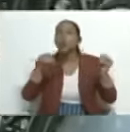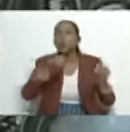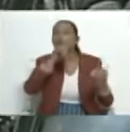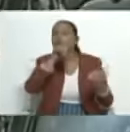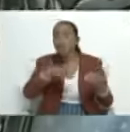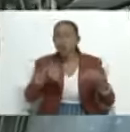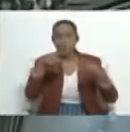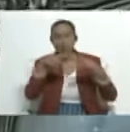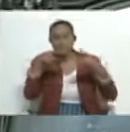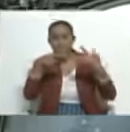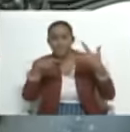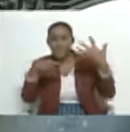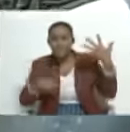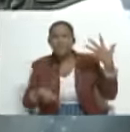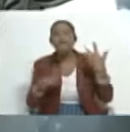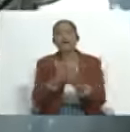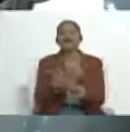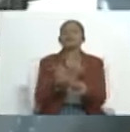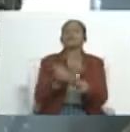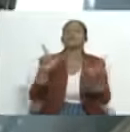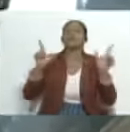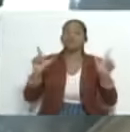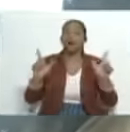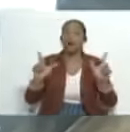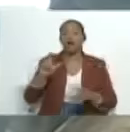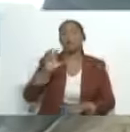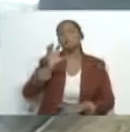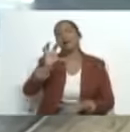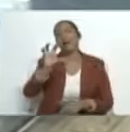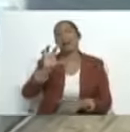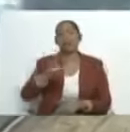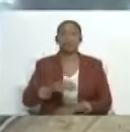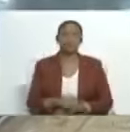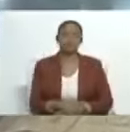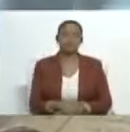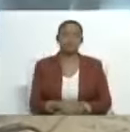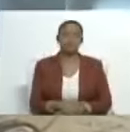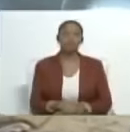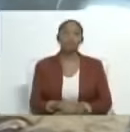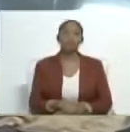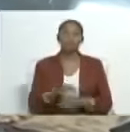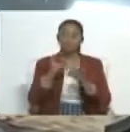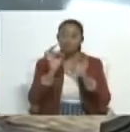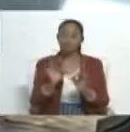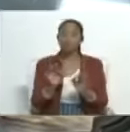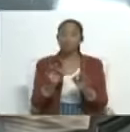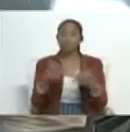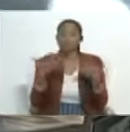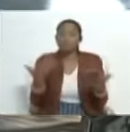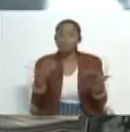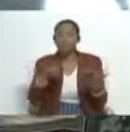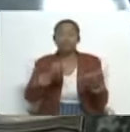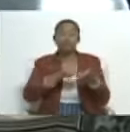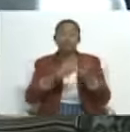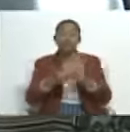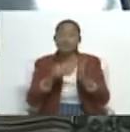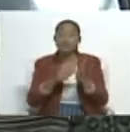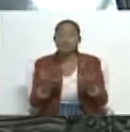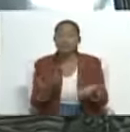grandeza de la patria grande. Y allí la dimensión internacional de lo que esto significa.